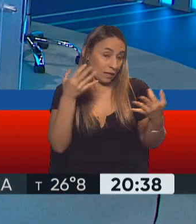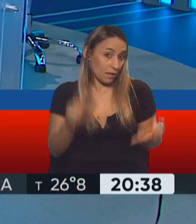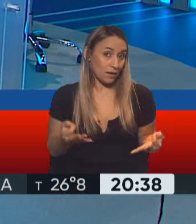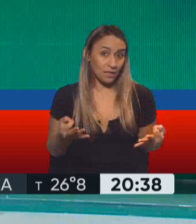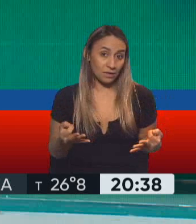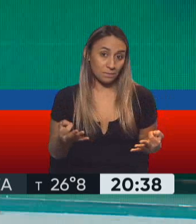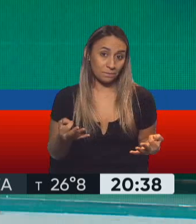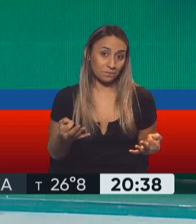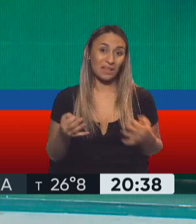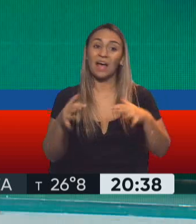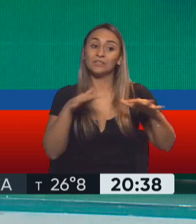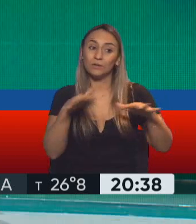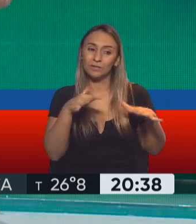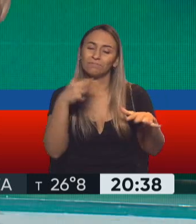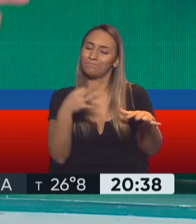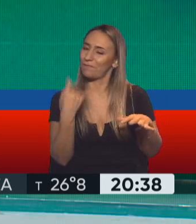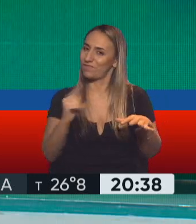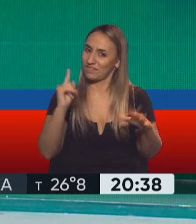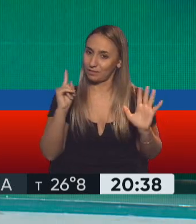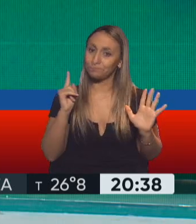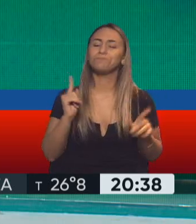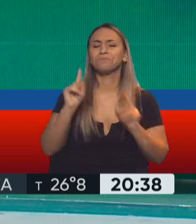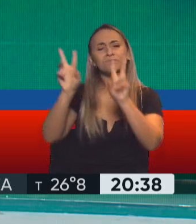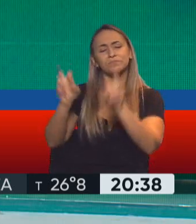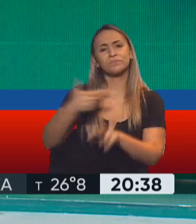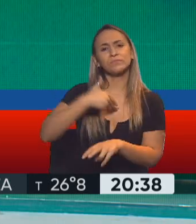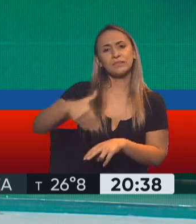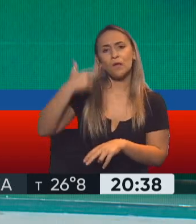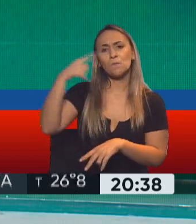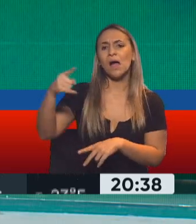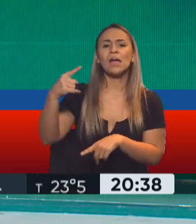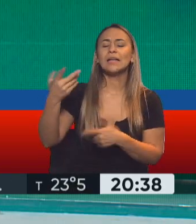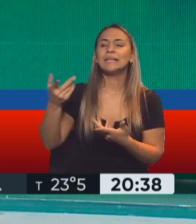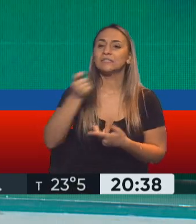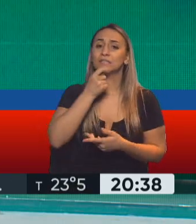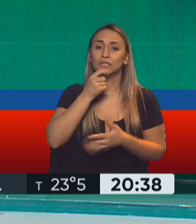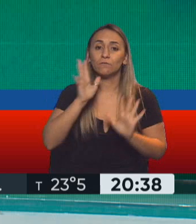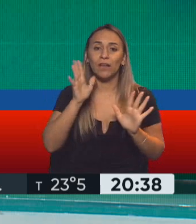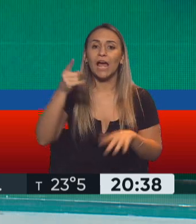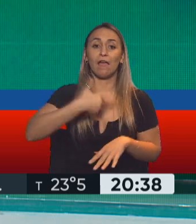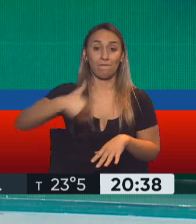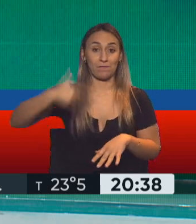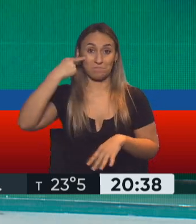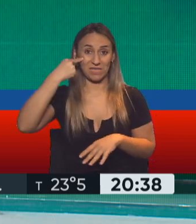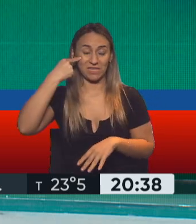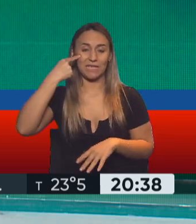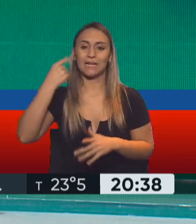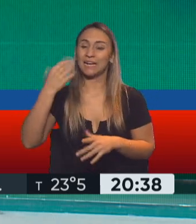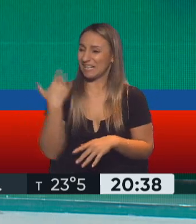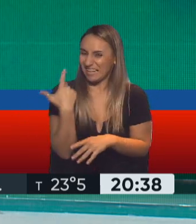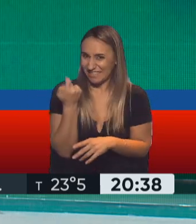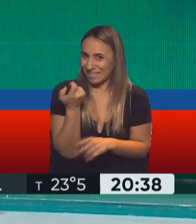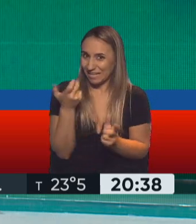sería otra volvemos al fondo monetario internacional- en cuanto nos puede condicionar el fondo monetario y presión hablaste de la